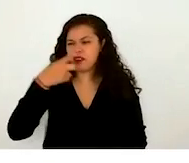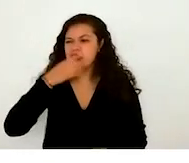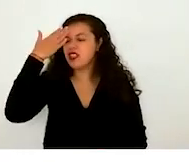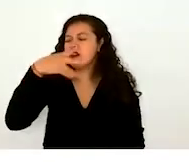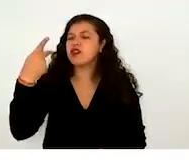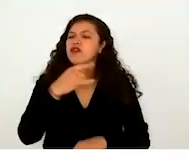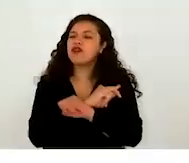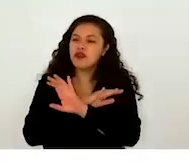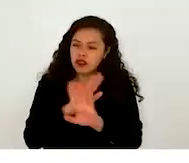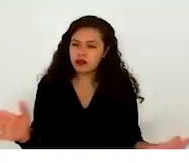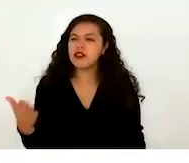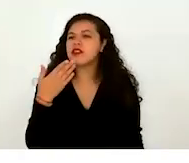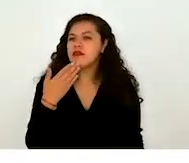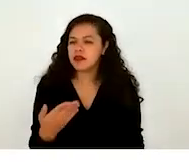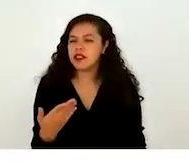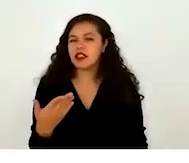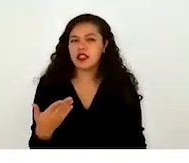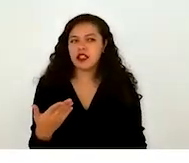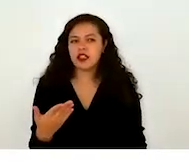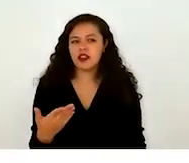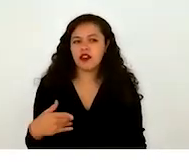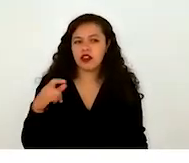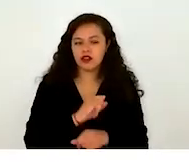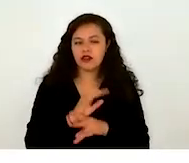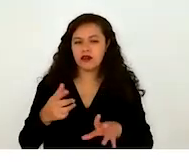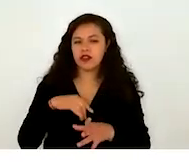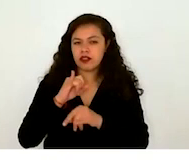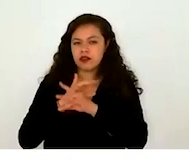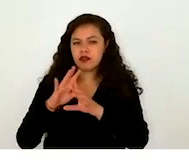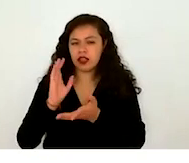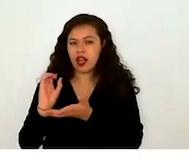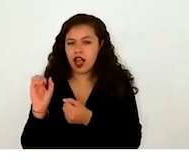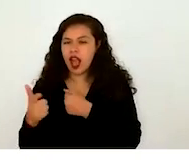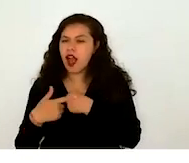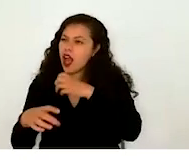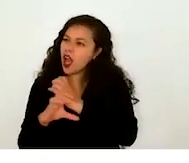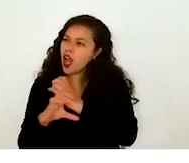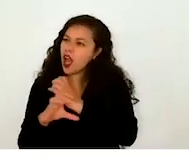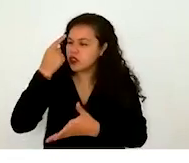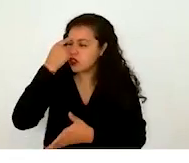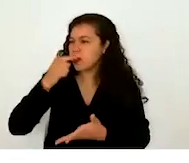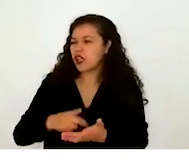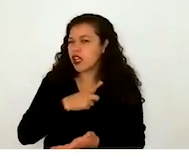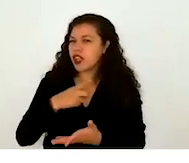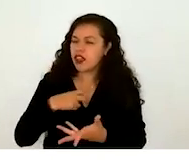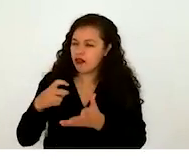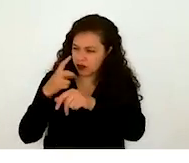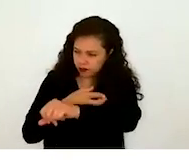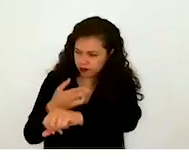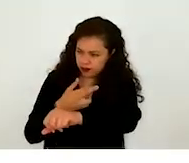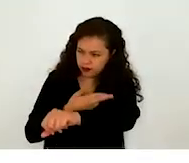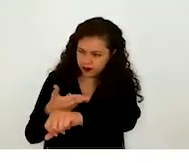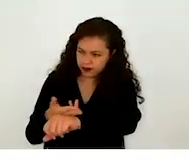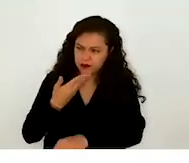información la tiene y ladrillo oye qué te pareció el informe que te envié había ciertos puntos que creo que tendremos que resolver